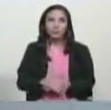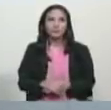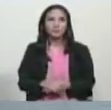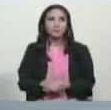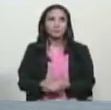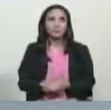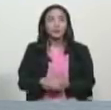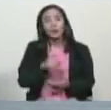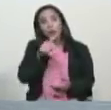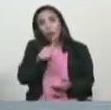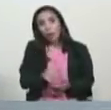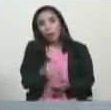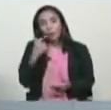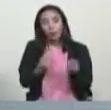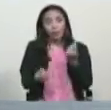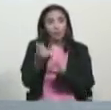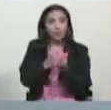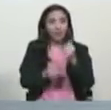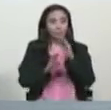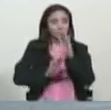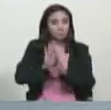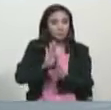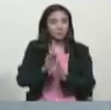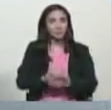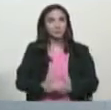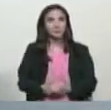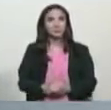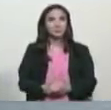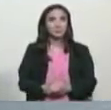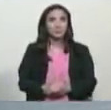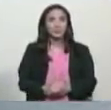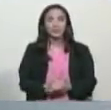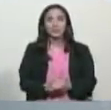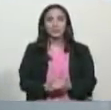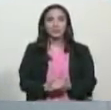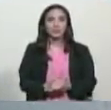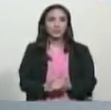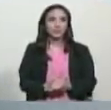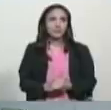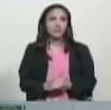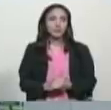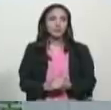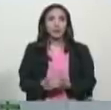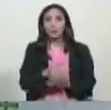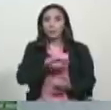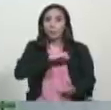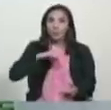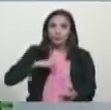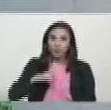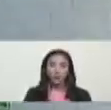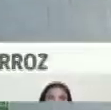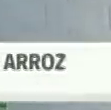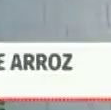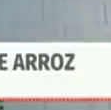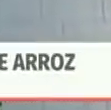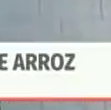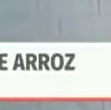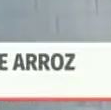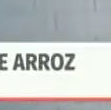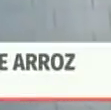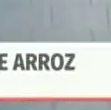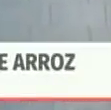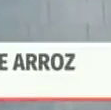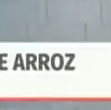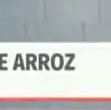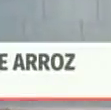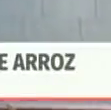Hoy, con la inversión tanto pública, con la inversión tanto privada, la hemos puesto en funcionamiento. Una empresa que tiene